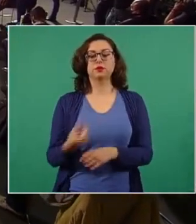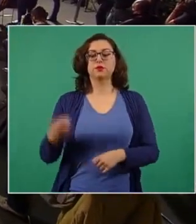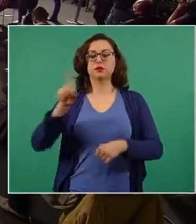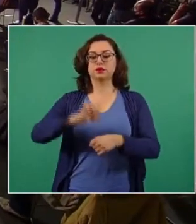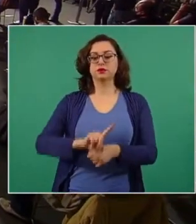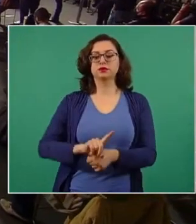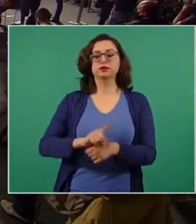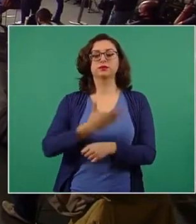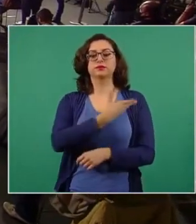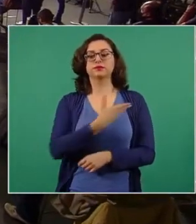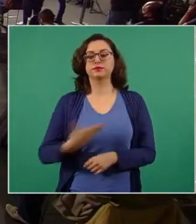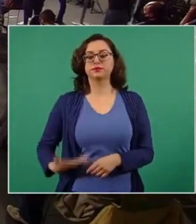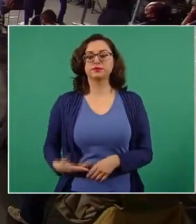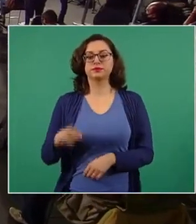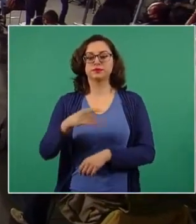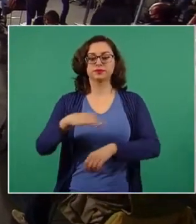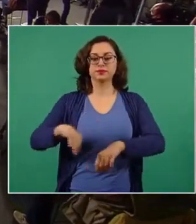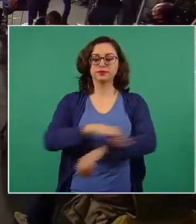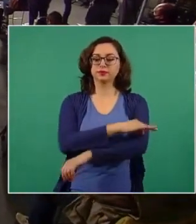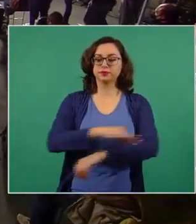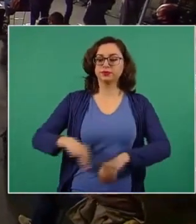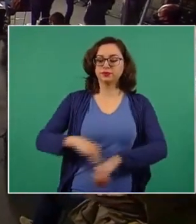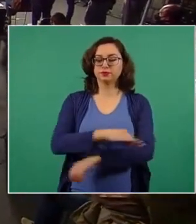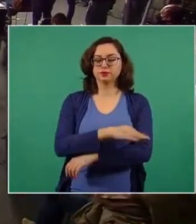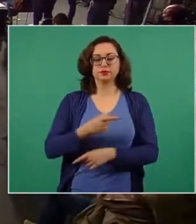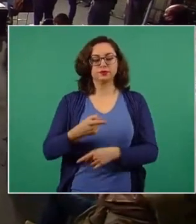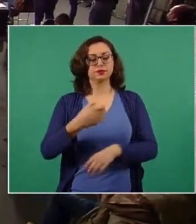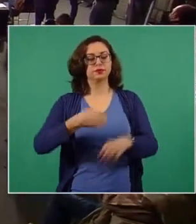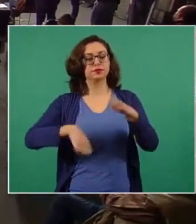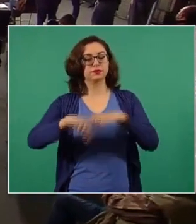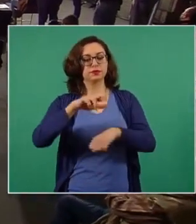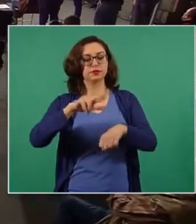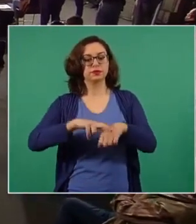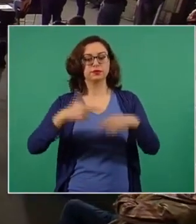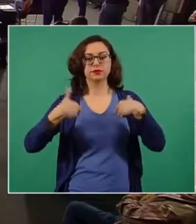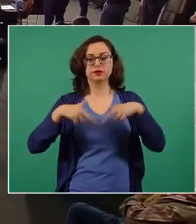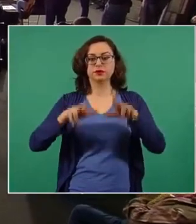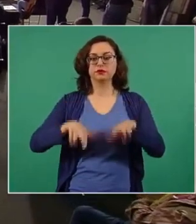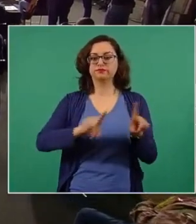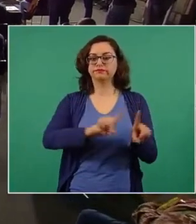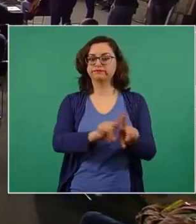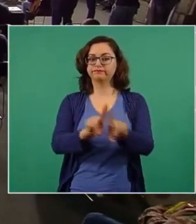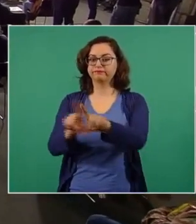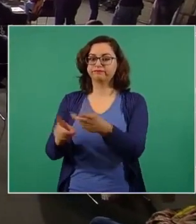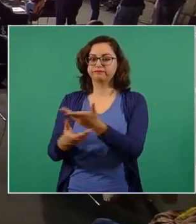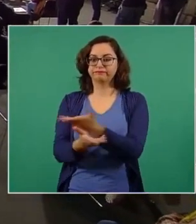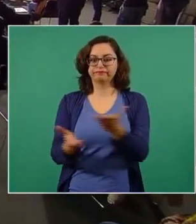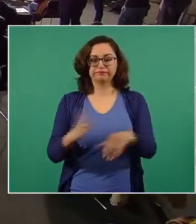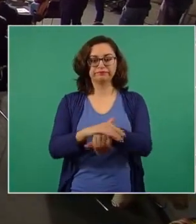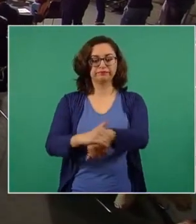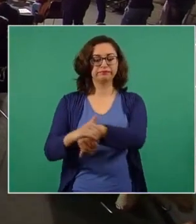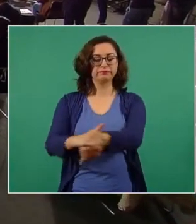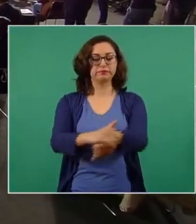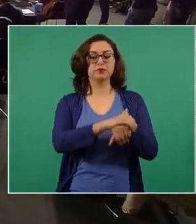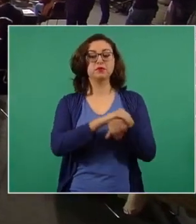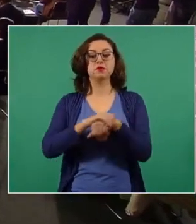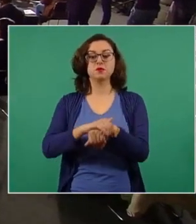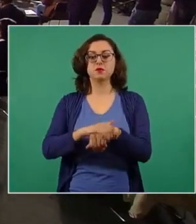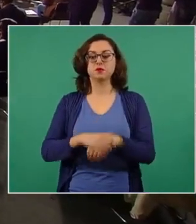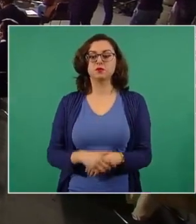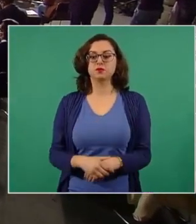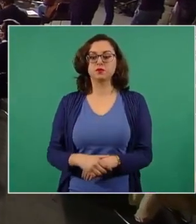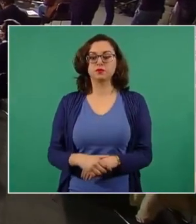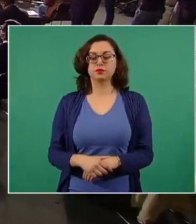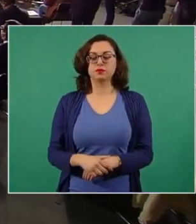arquitecto Jiménez Pons, señor canciller, señores embajadores, amigos que nos acompañan. Esta mañana, quiero